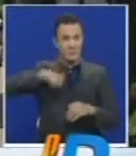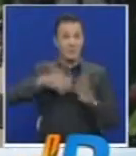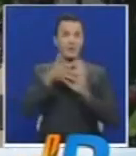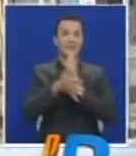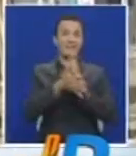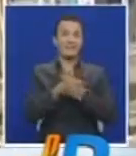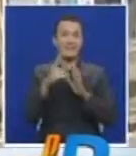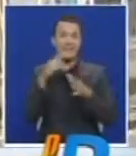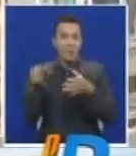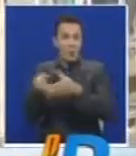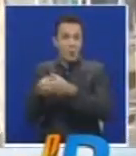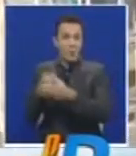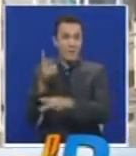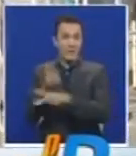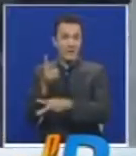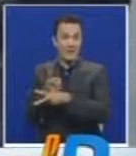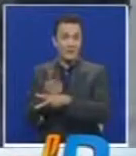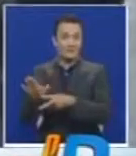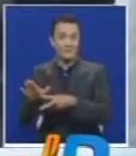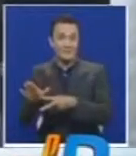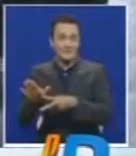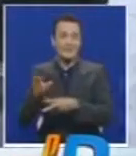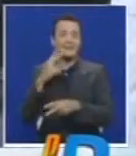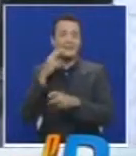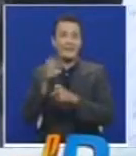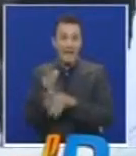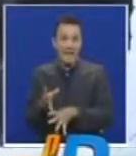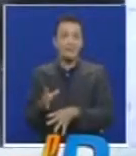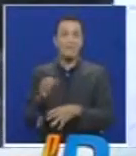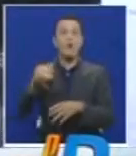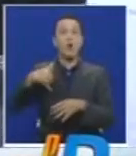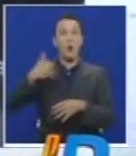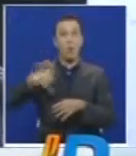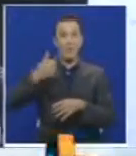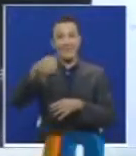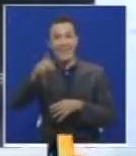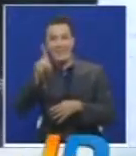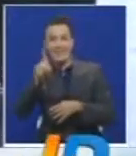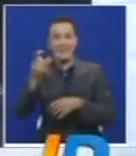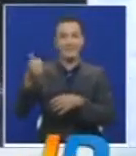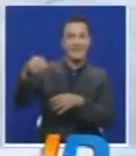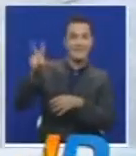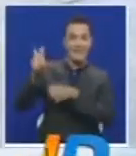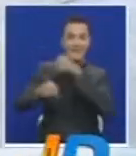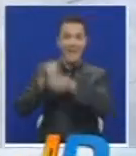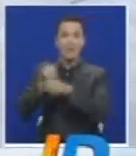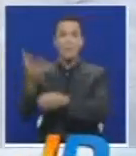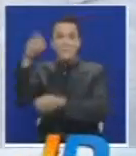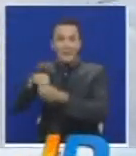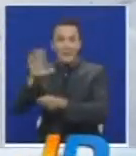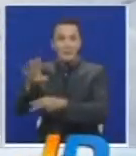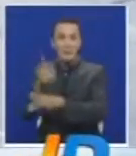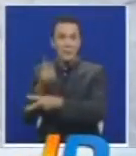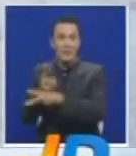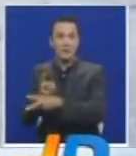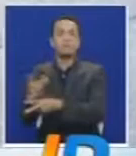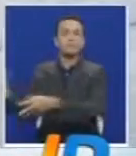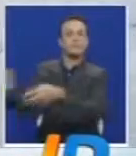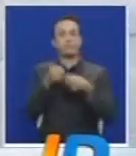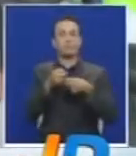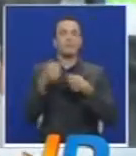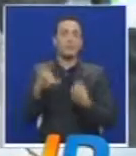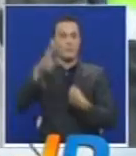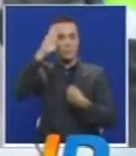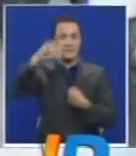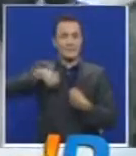entre pandillas. Dos menores de 16 y 17 años fueron capturados por estos hechos. Ya son dos los menores muertos este fin de semana en medio de